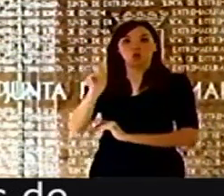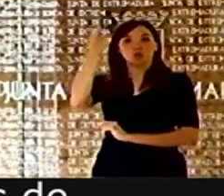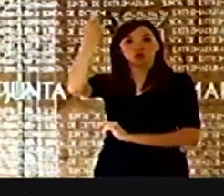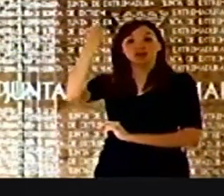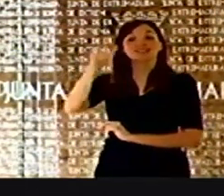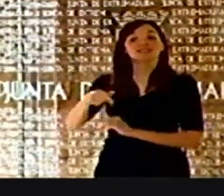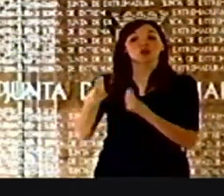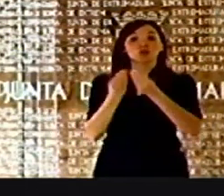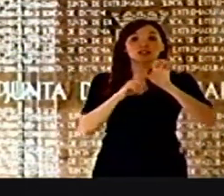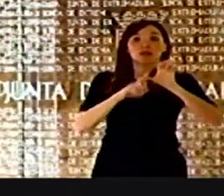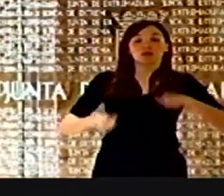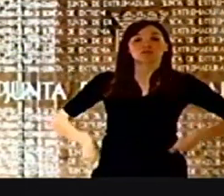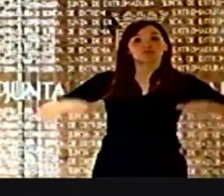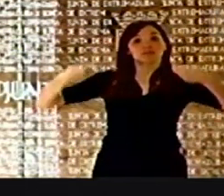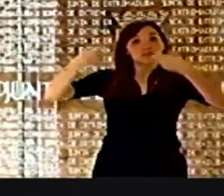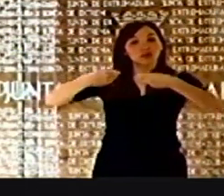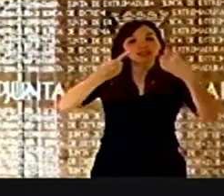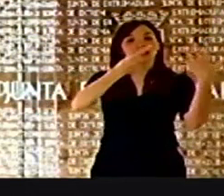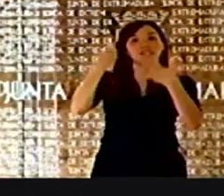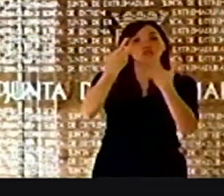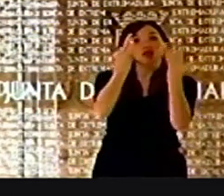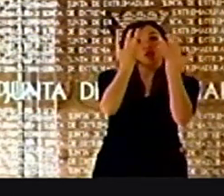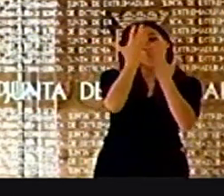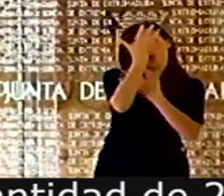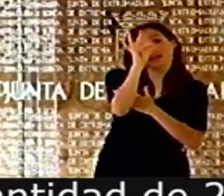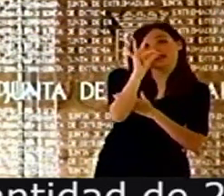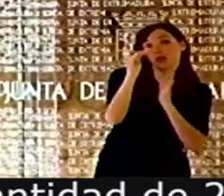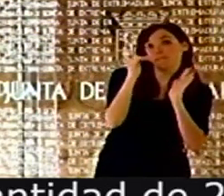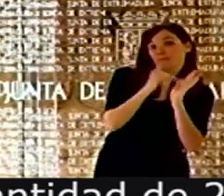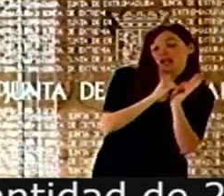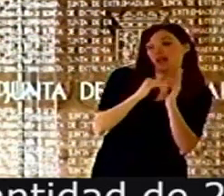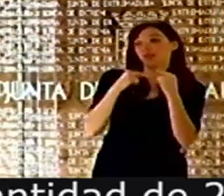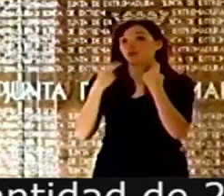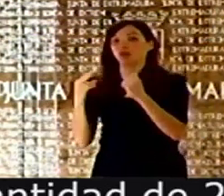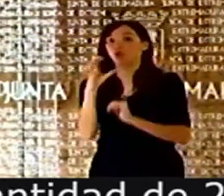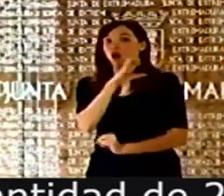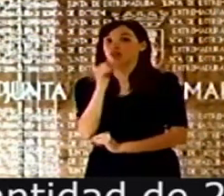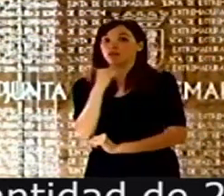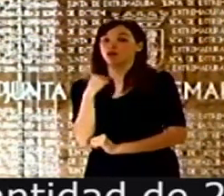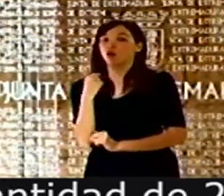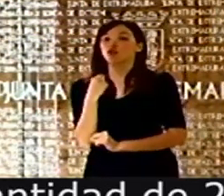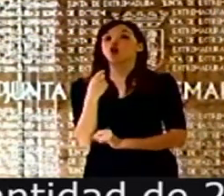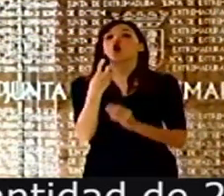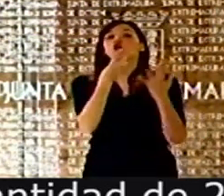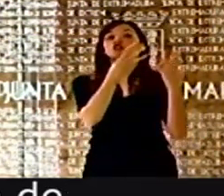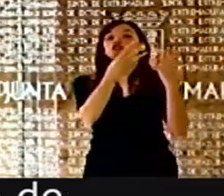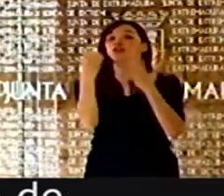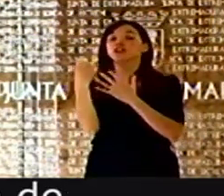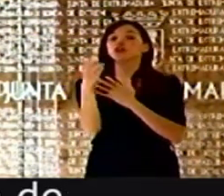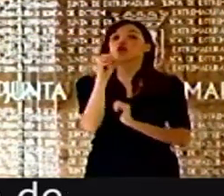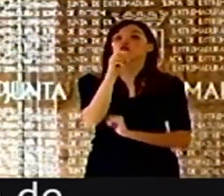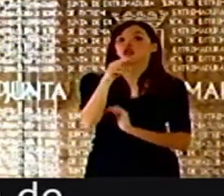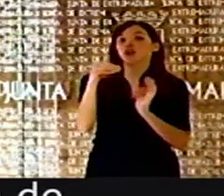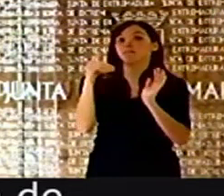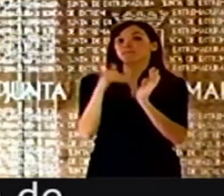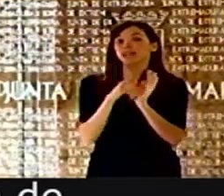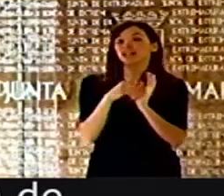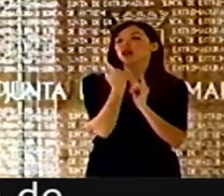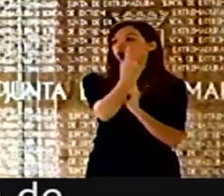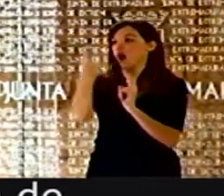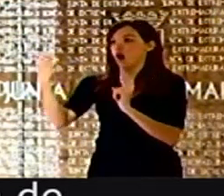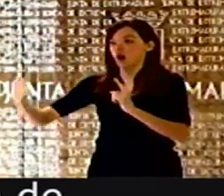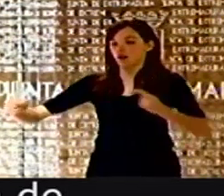Junta de Extremadura aporta 650.000 y las Diputaciones de Cáceres y Badajoz 812.500 euros cada una de ellas. Con